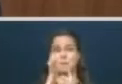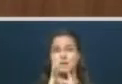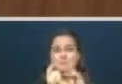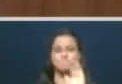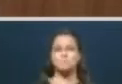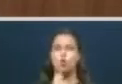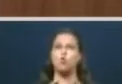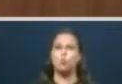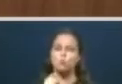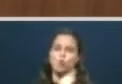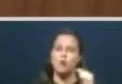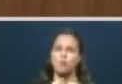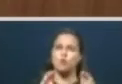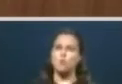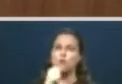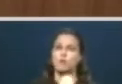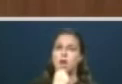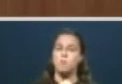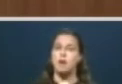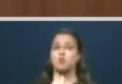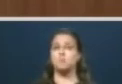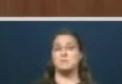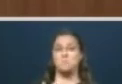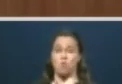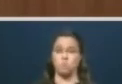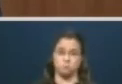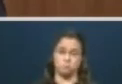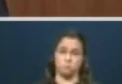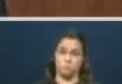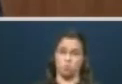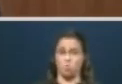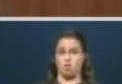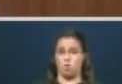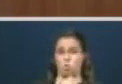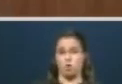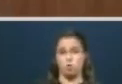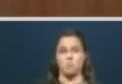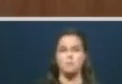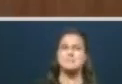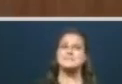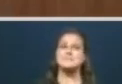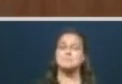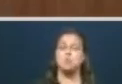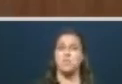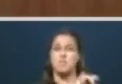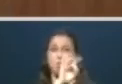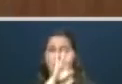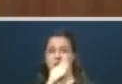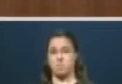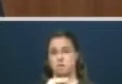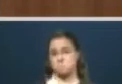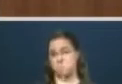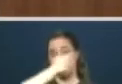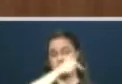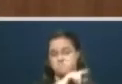grupo de negociación y trabajo entre el gobierno autonómico y los 15 municipios de más de 20.000 habitantes de la comunidad a quienes hemos entregado ya un primer